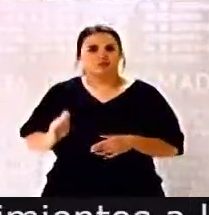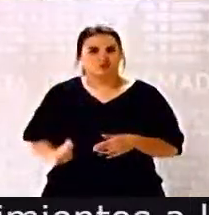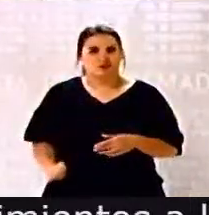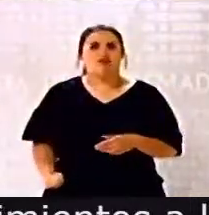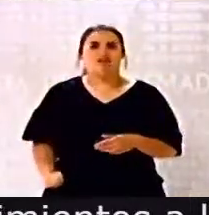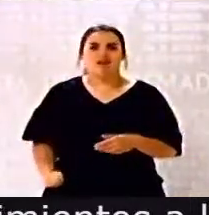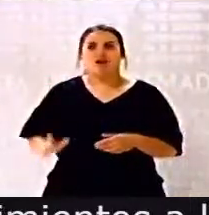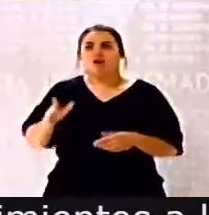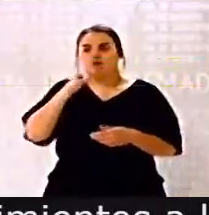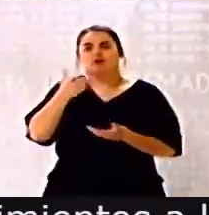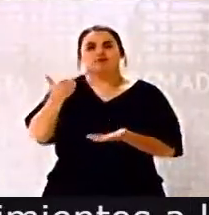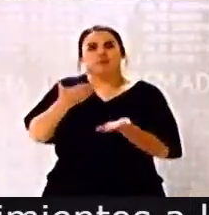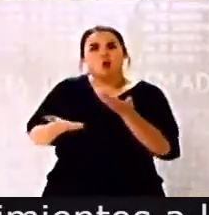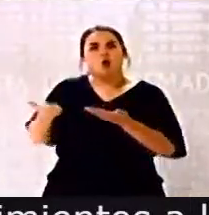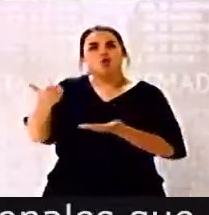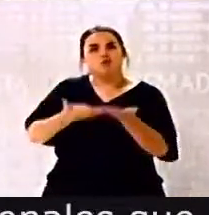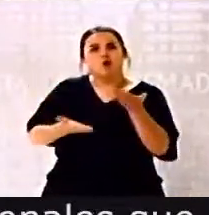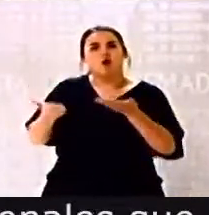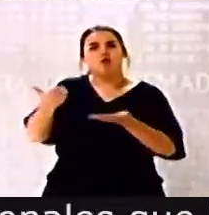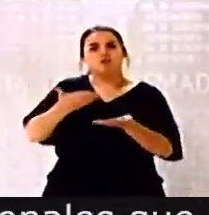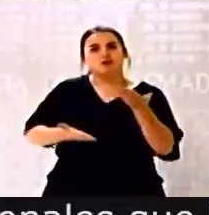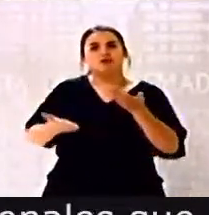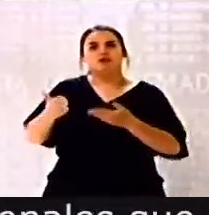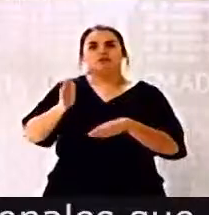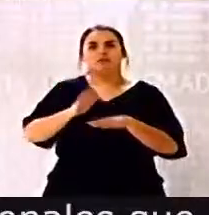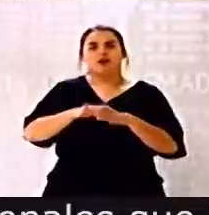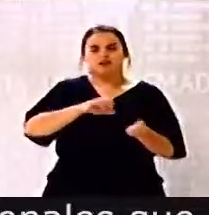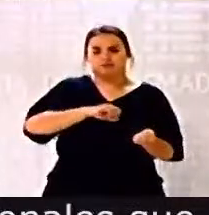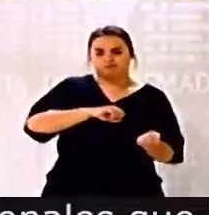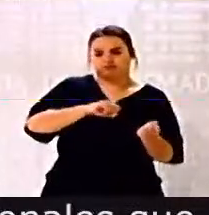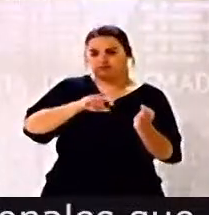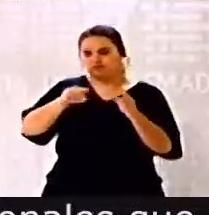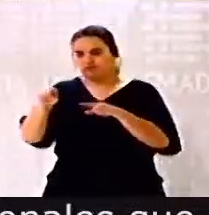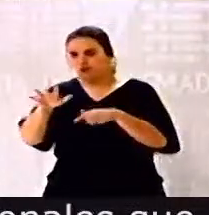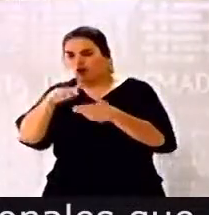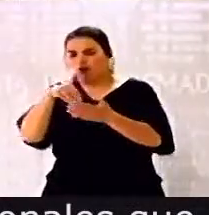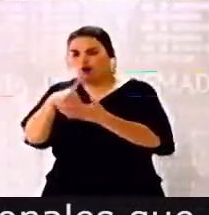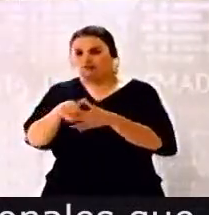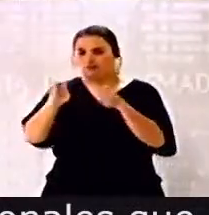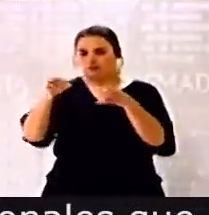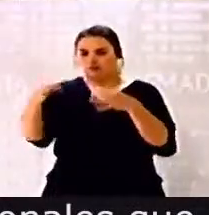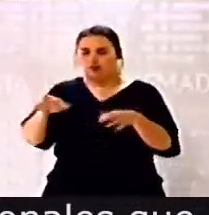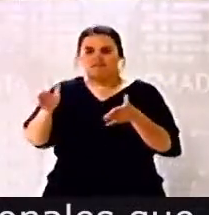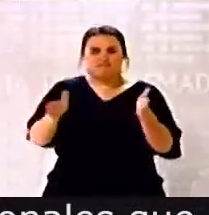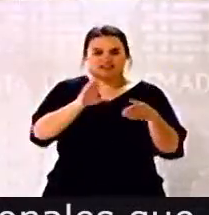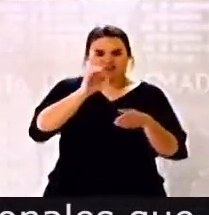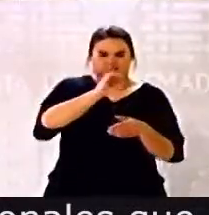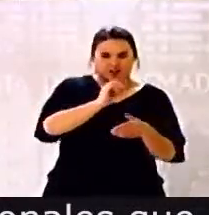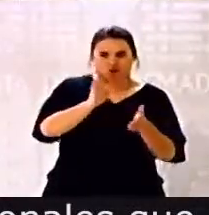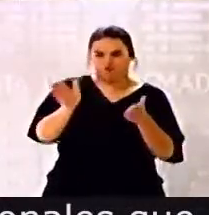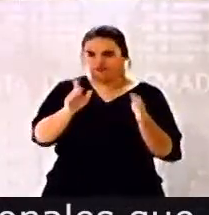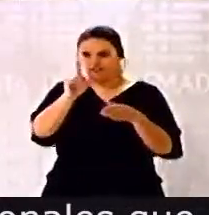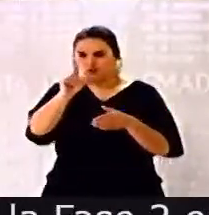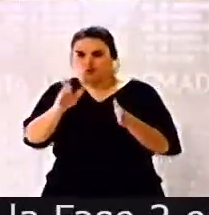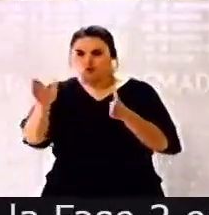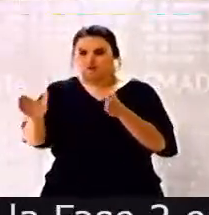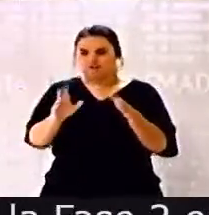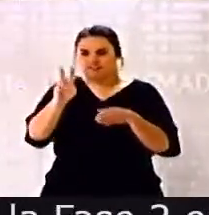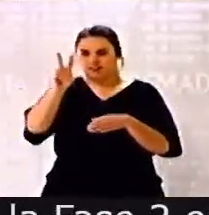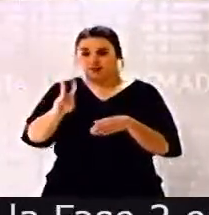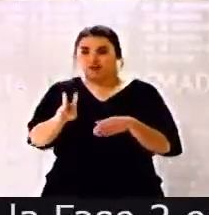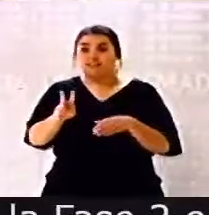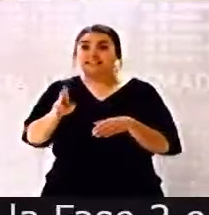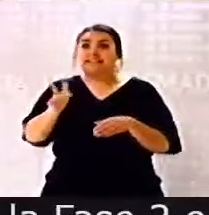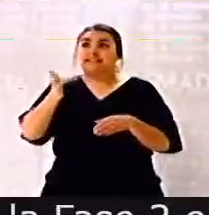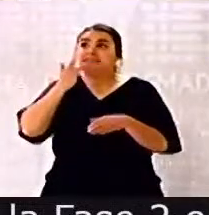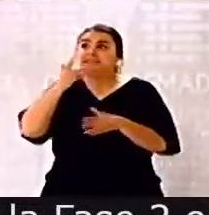han contribuido al tránsito hacia la nueva normalidad en la fase 0, en la fase 1, en la fase 2 y, si nos